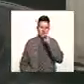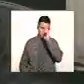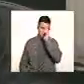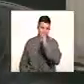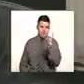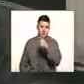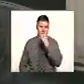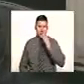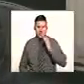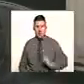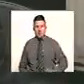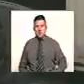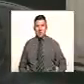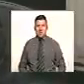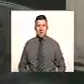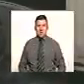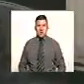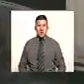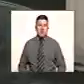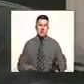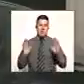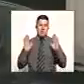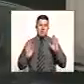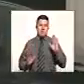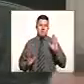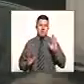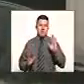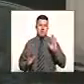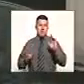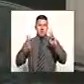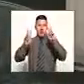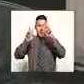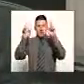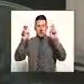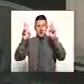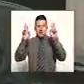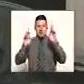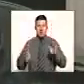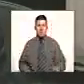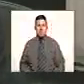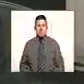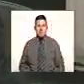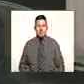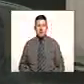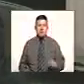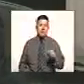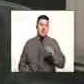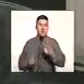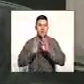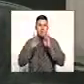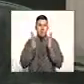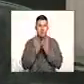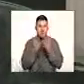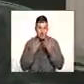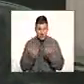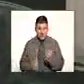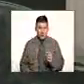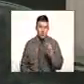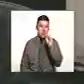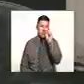respeto con la ciudadanía que se sigan evadiendo aquí los temas fundamentales. si este Congreso quiere tener